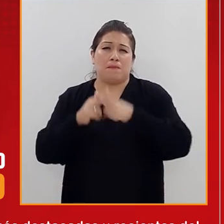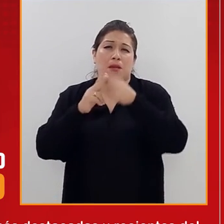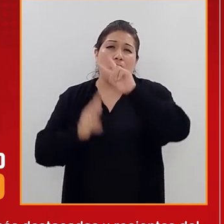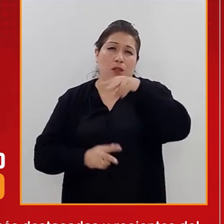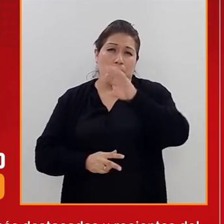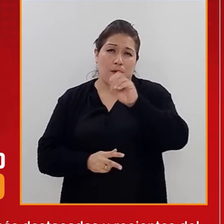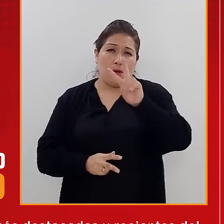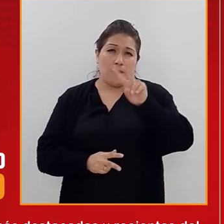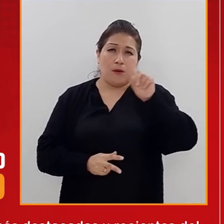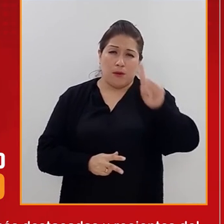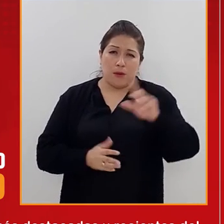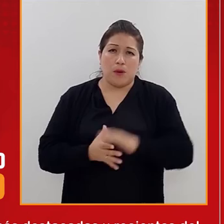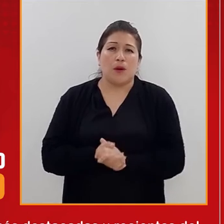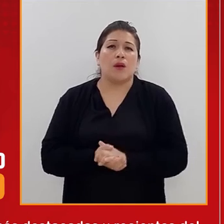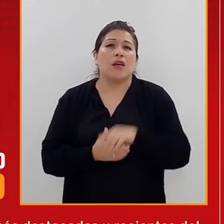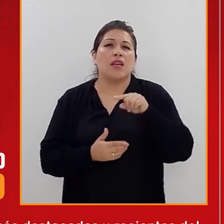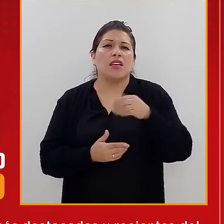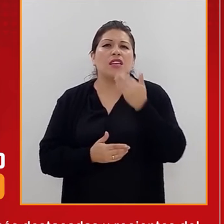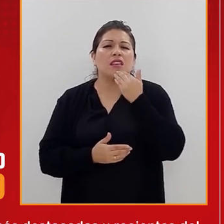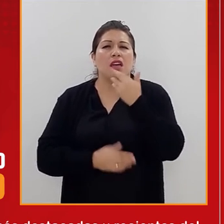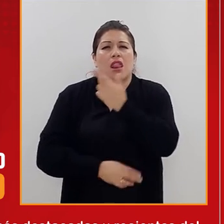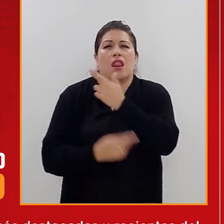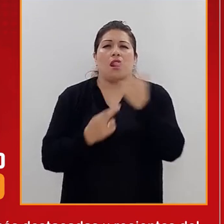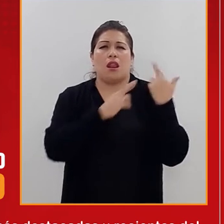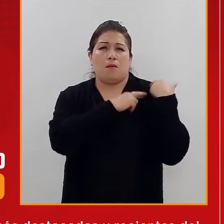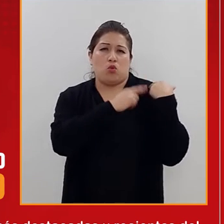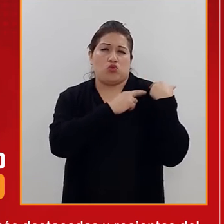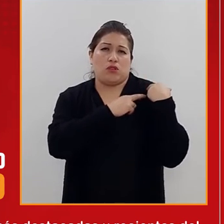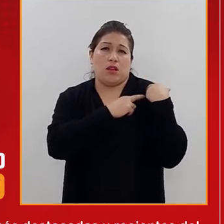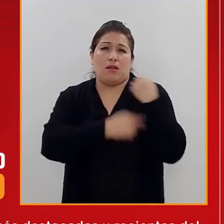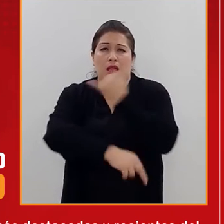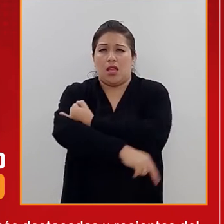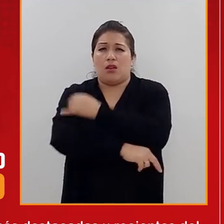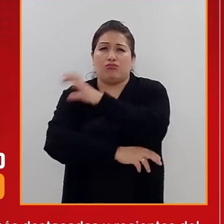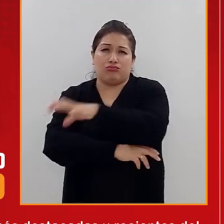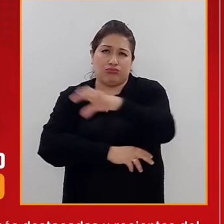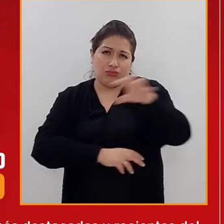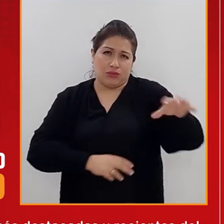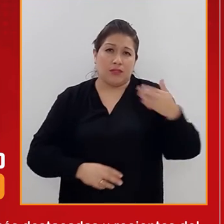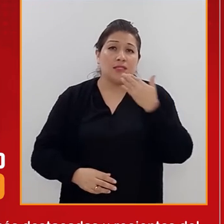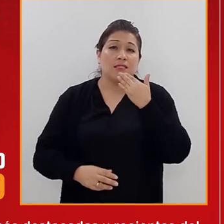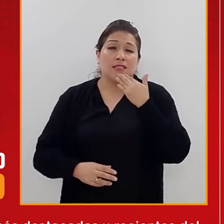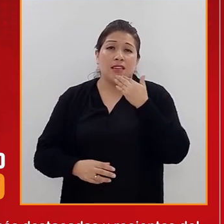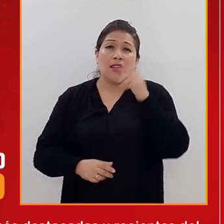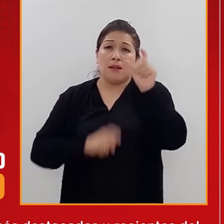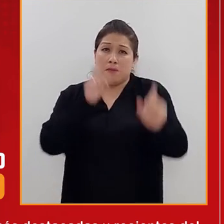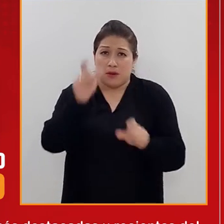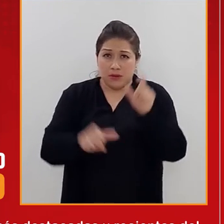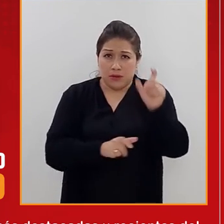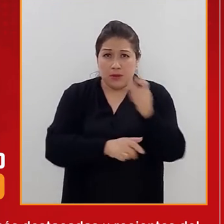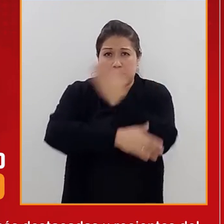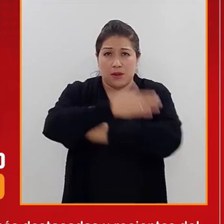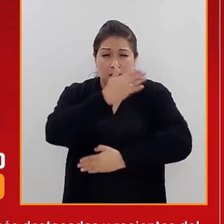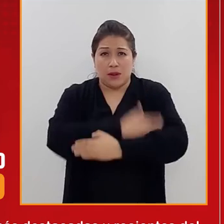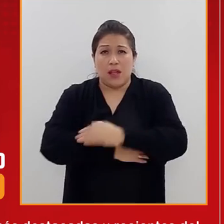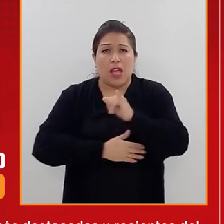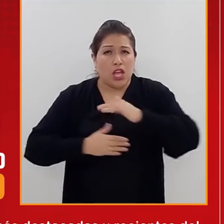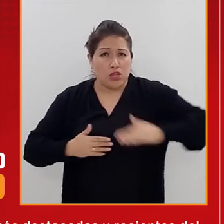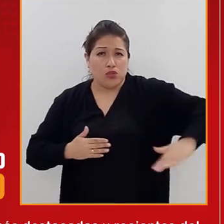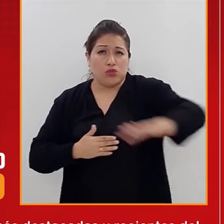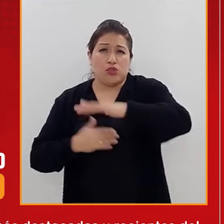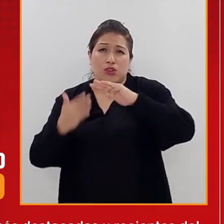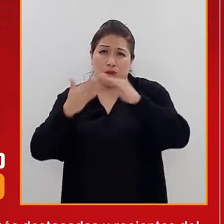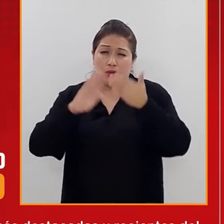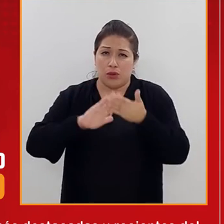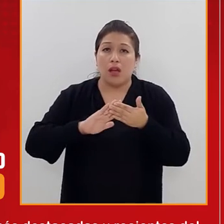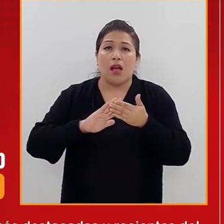siglo XXI, la presión ejercida por organizaciones internacionales conformada por personas con discapacidad y